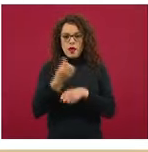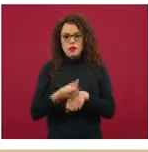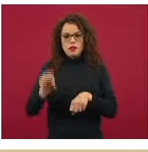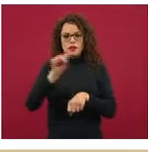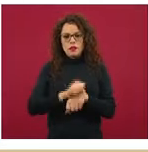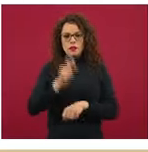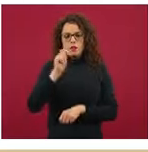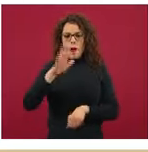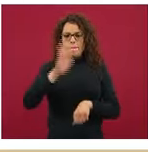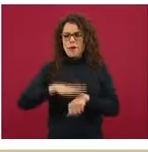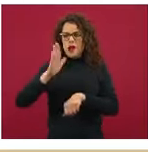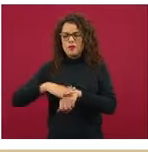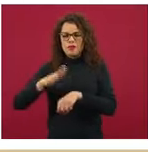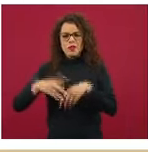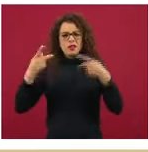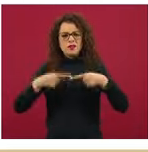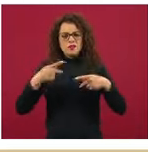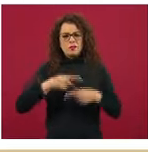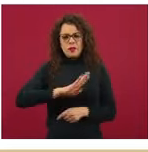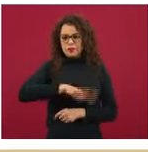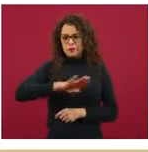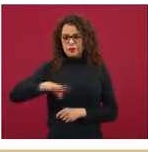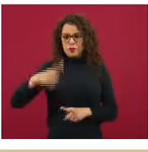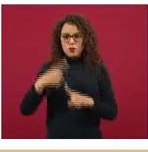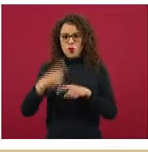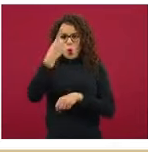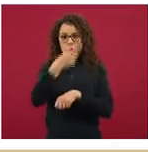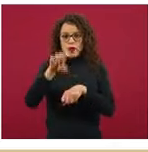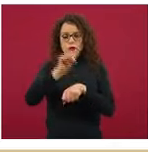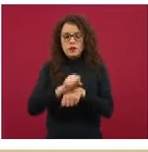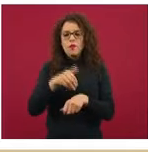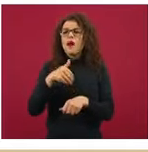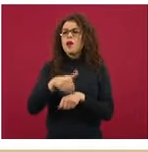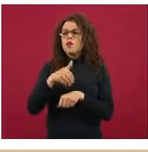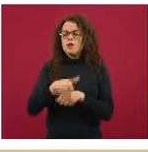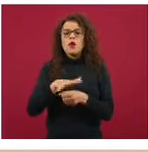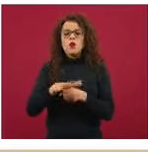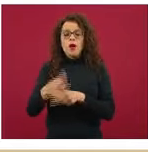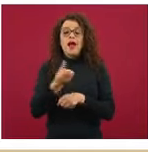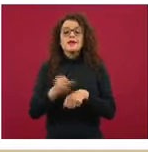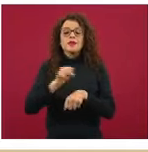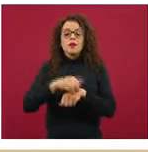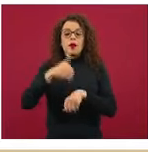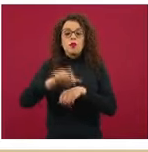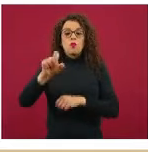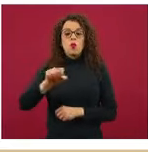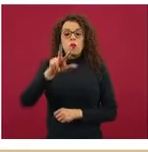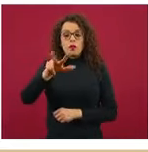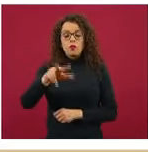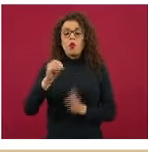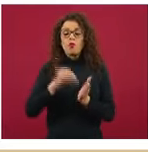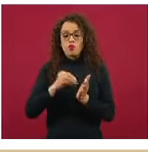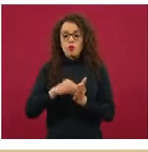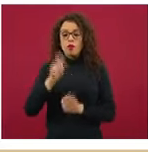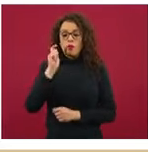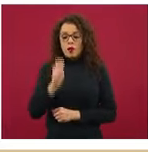cantidad de defunciones ocurridas en una semana, que fue la 28, todavía continúa siendo de un menos